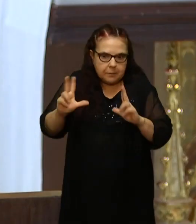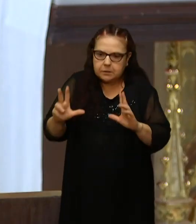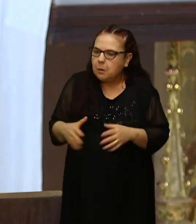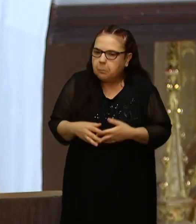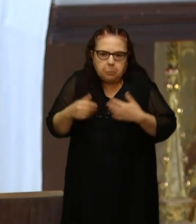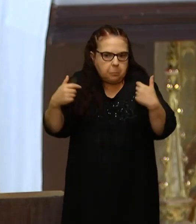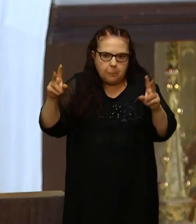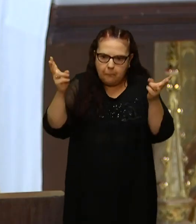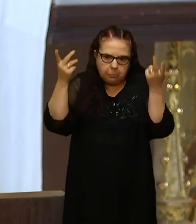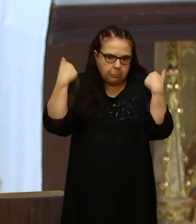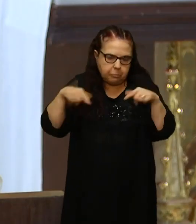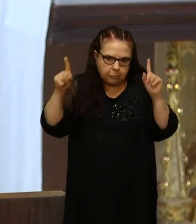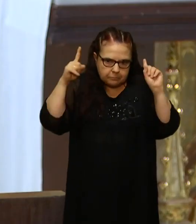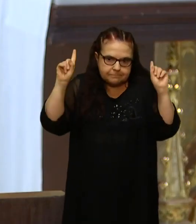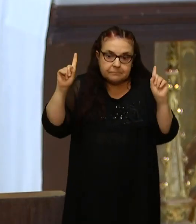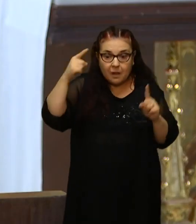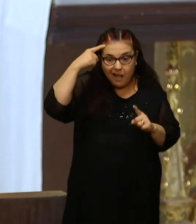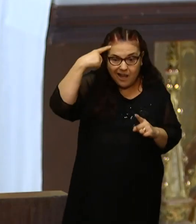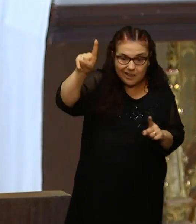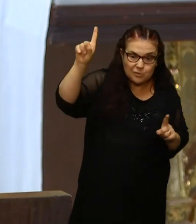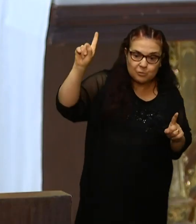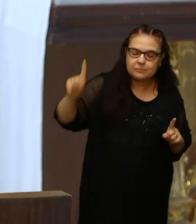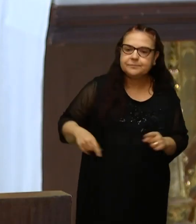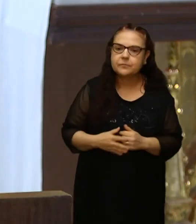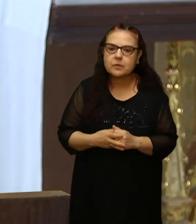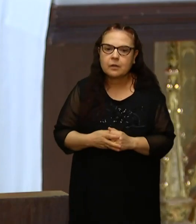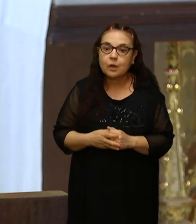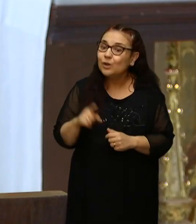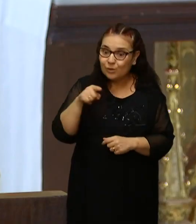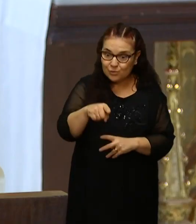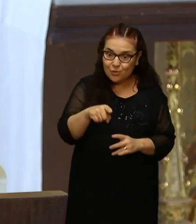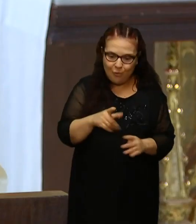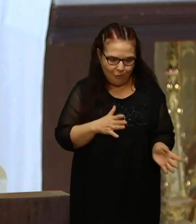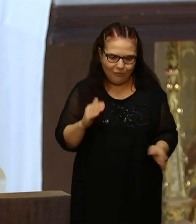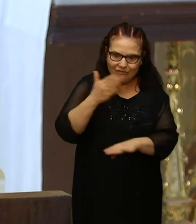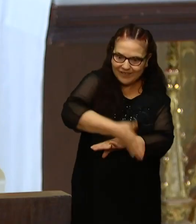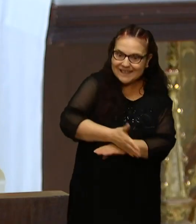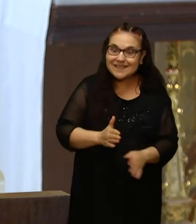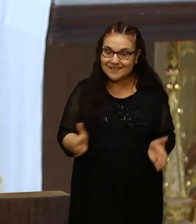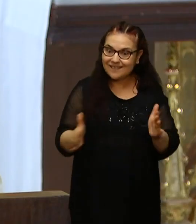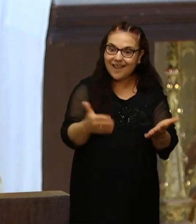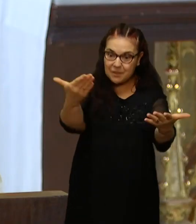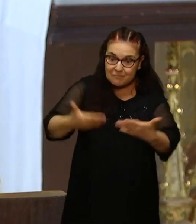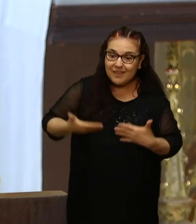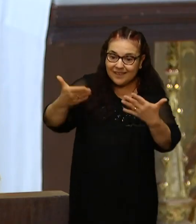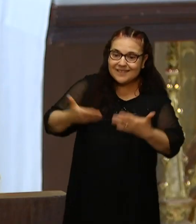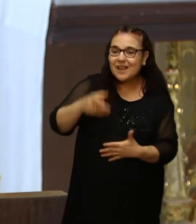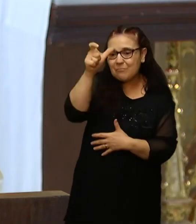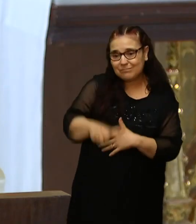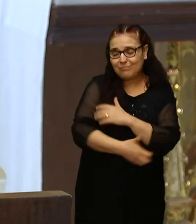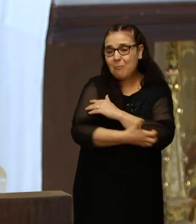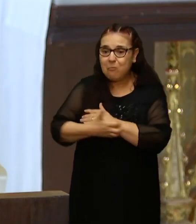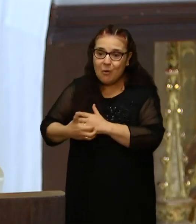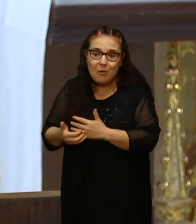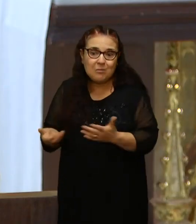ellos. Y entonces sale a los caminos e invita a los más pobres, a aquellos que